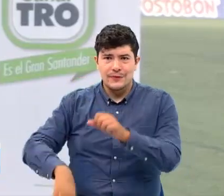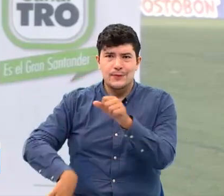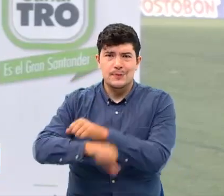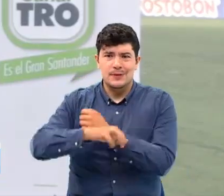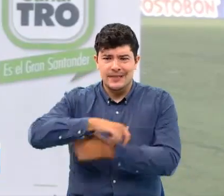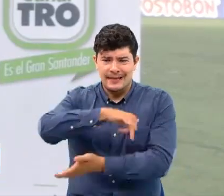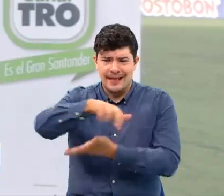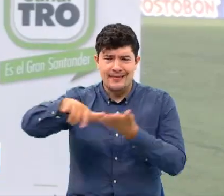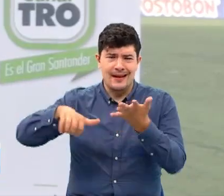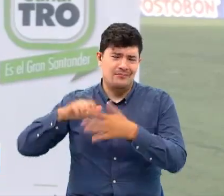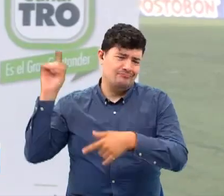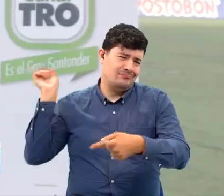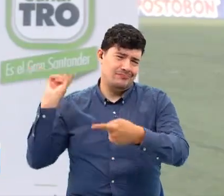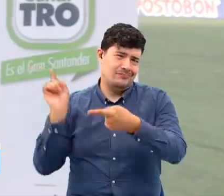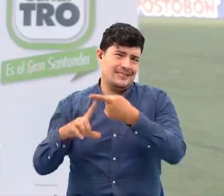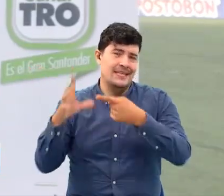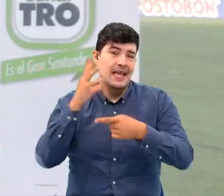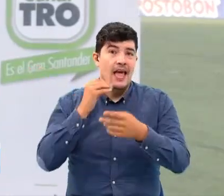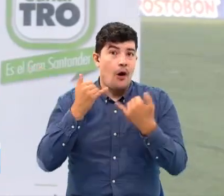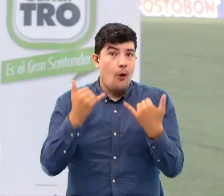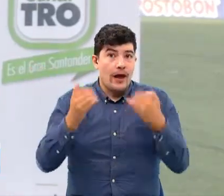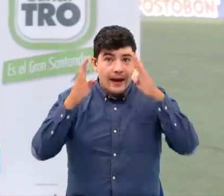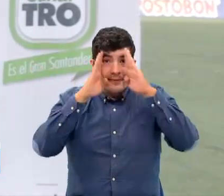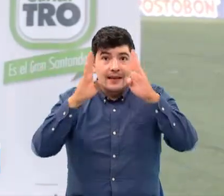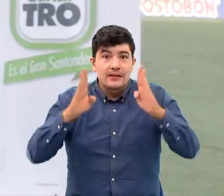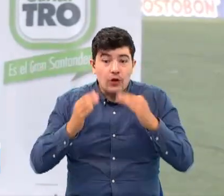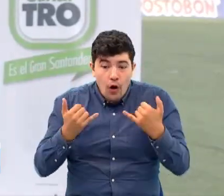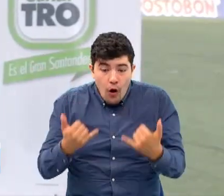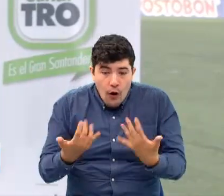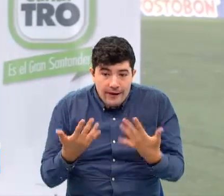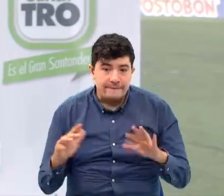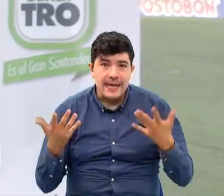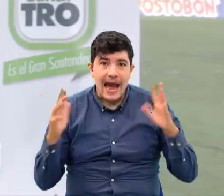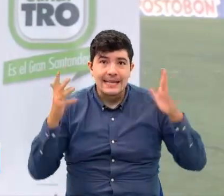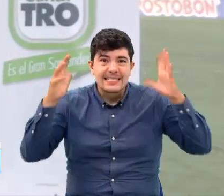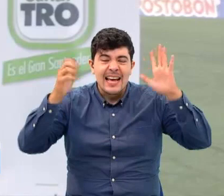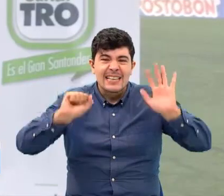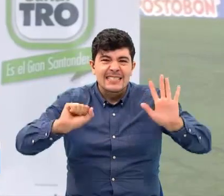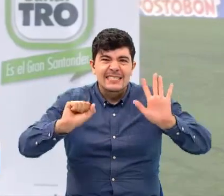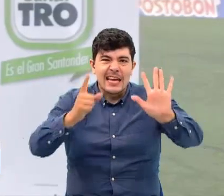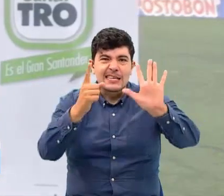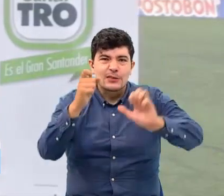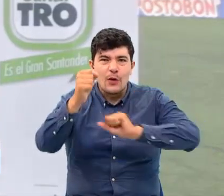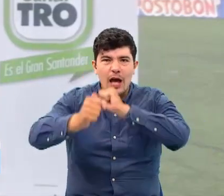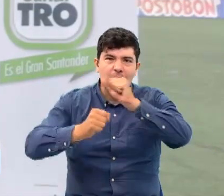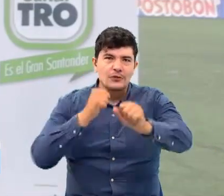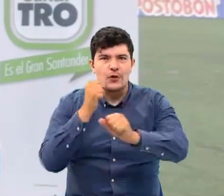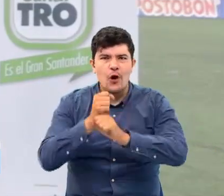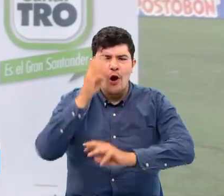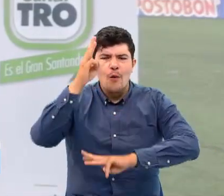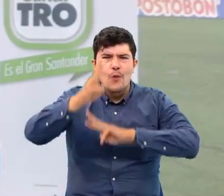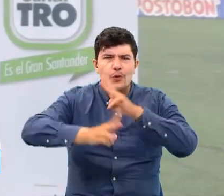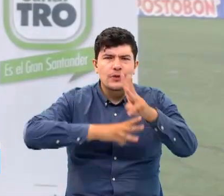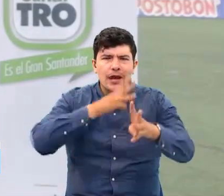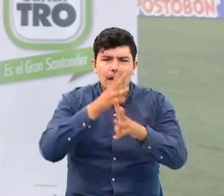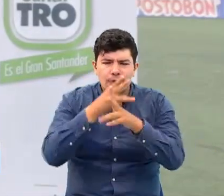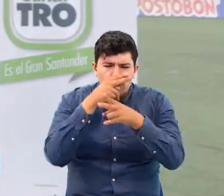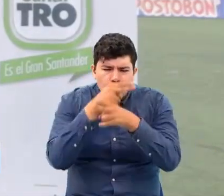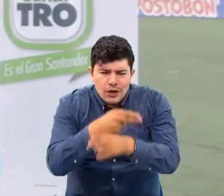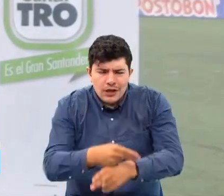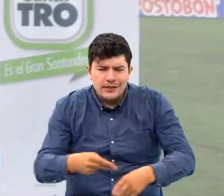atención es que a partir de hoy hay fiesta en la sexta edición del mundialito in comes a la fiesta del fútbol infantil